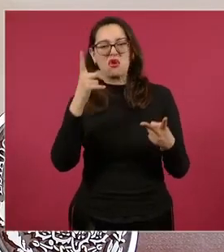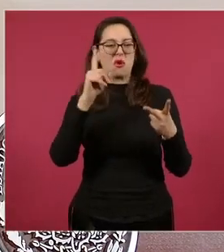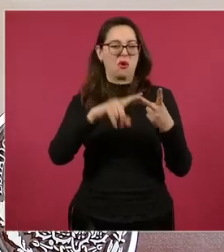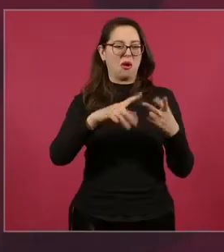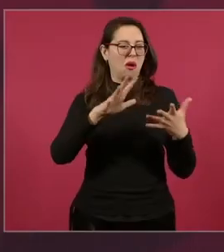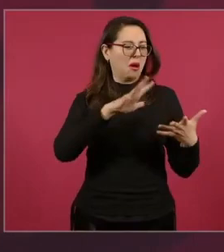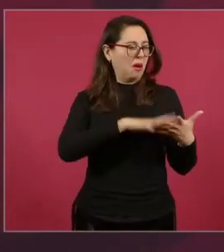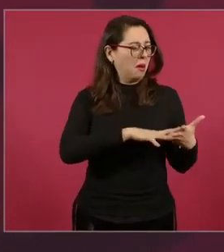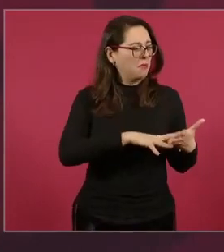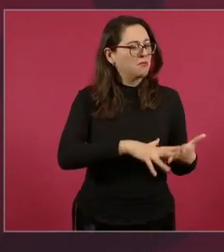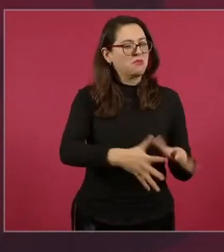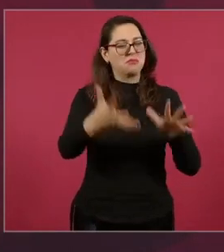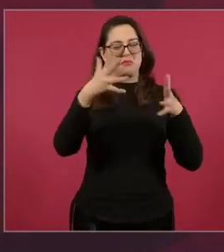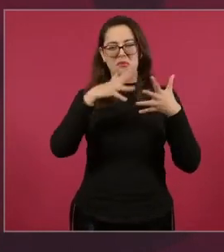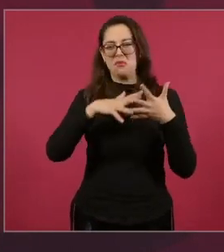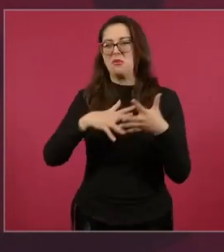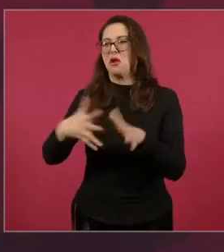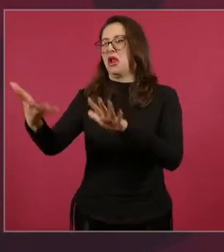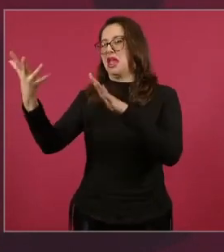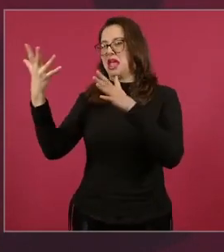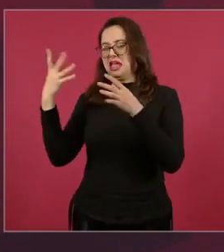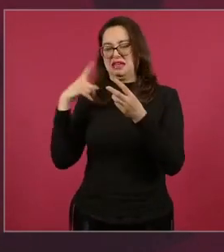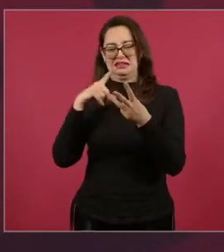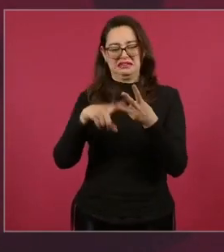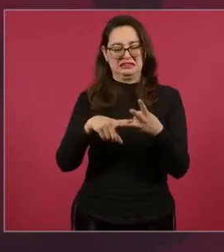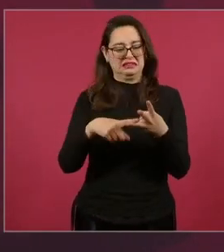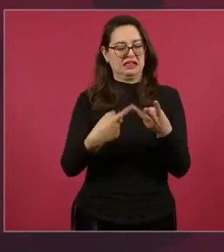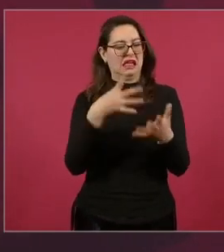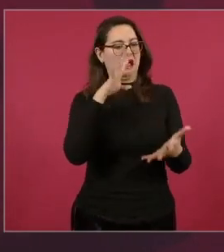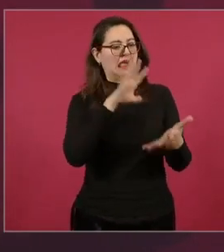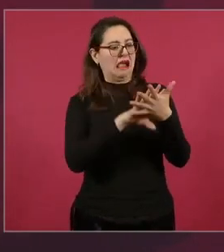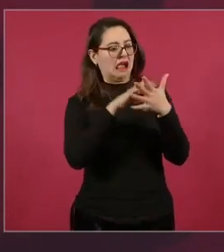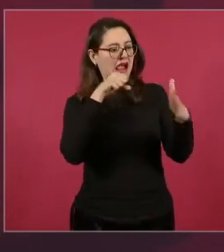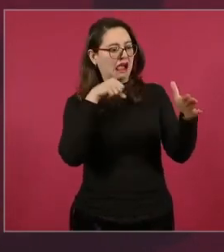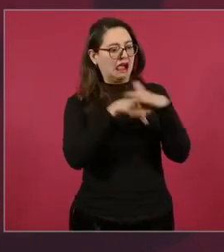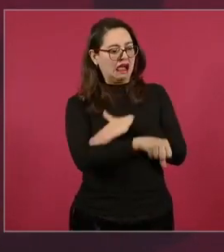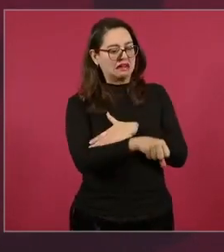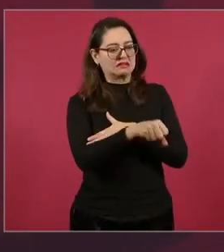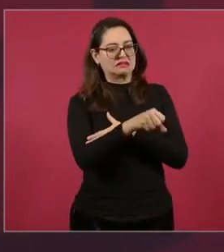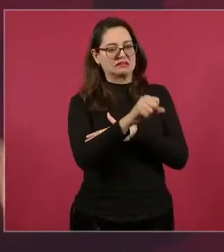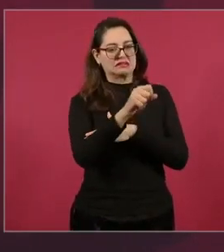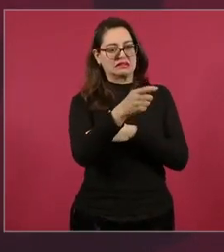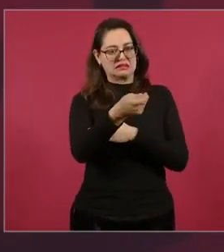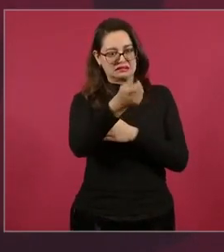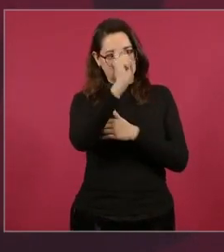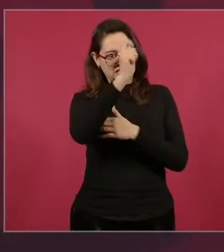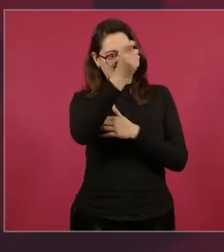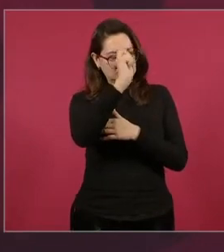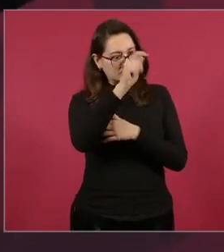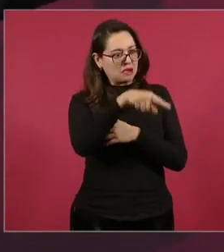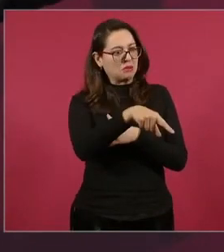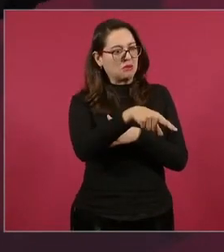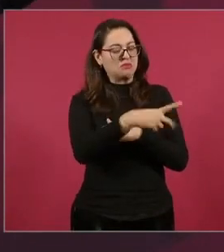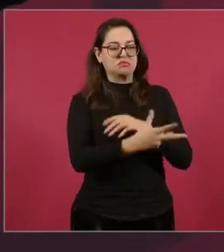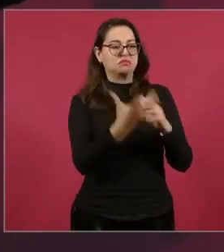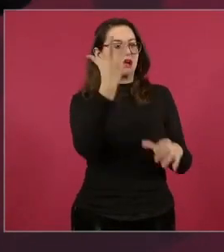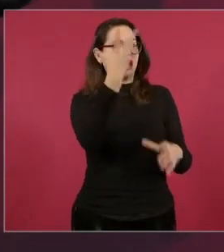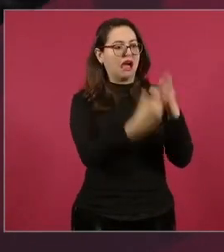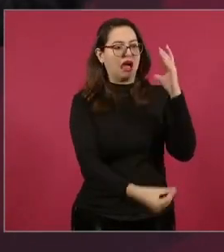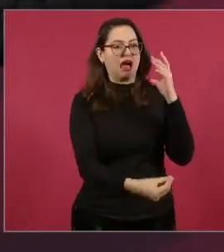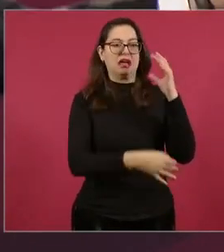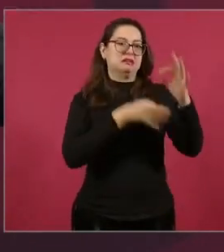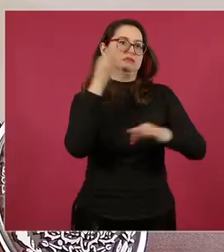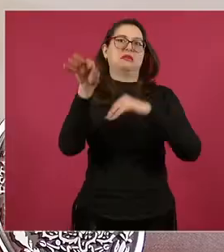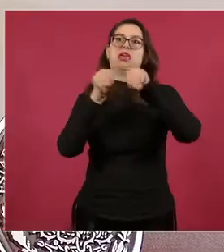se escapaba de la cárcel el Chapo Guzmán, salía la noticia en todos lados, ¿no?